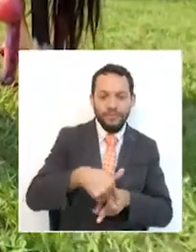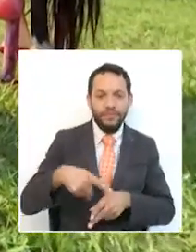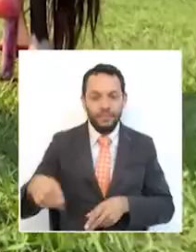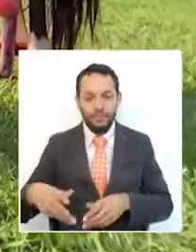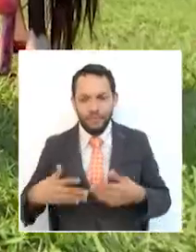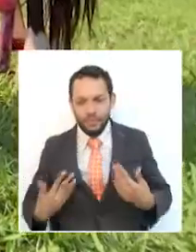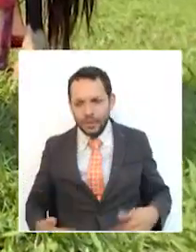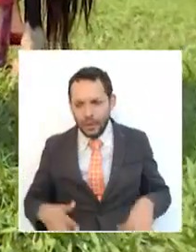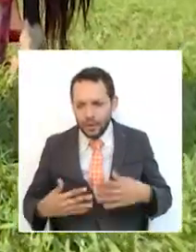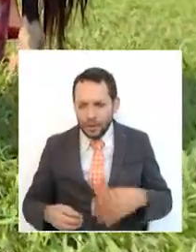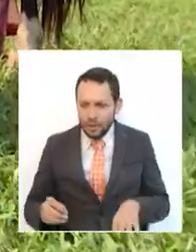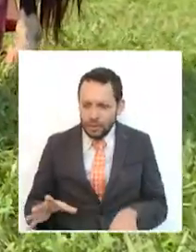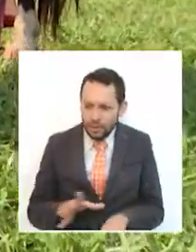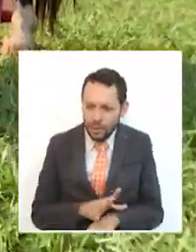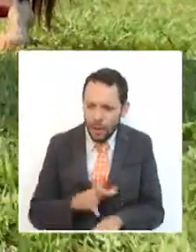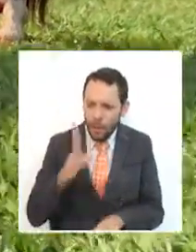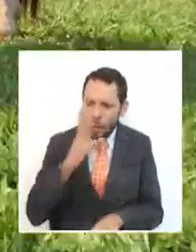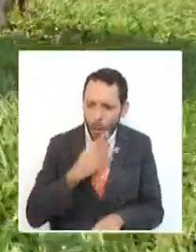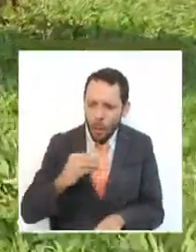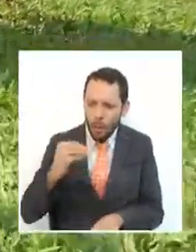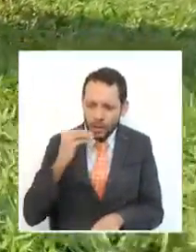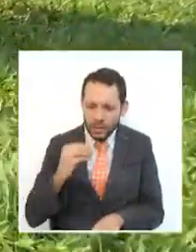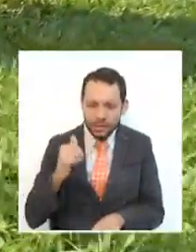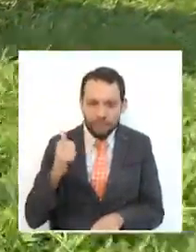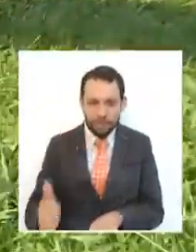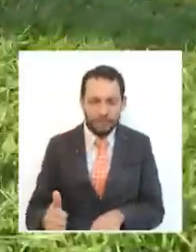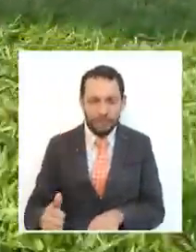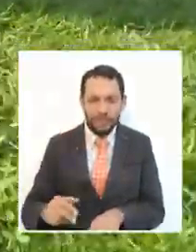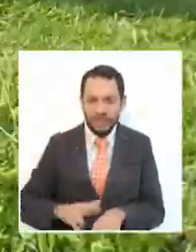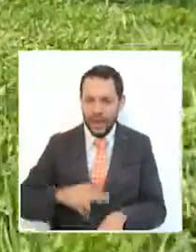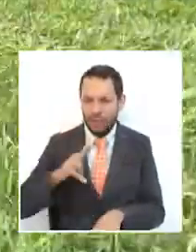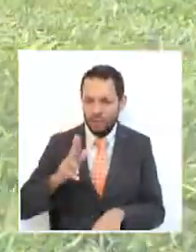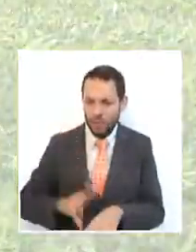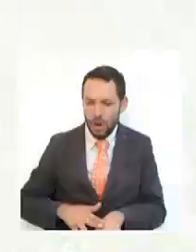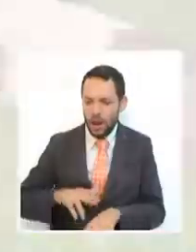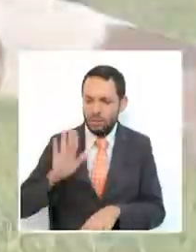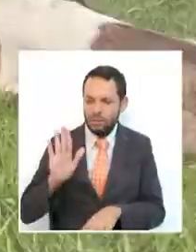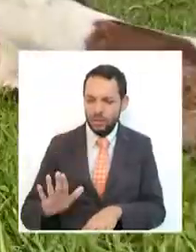y en la naturaleza las cosas de la naturaleza